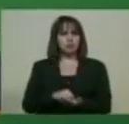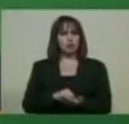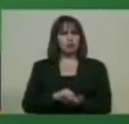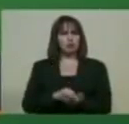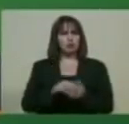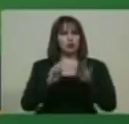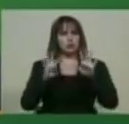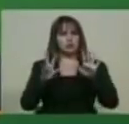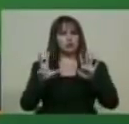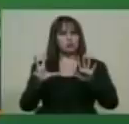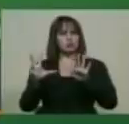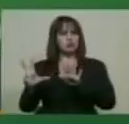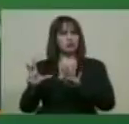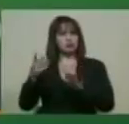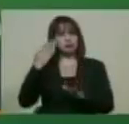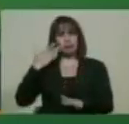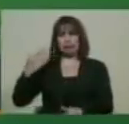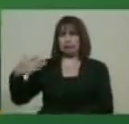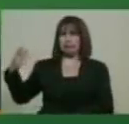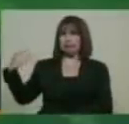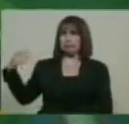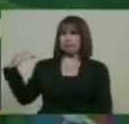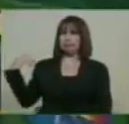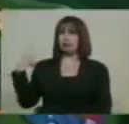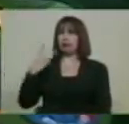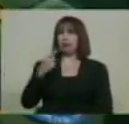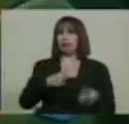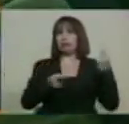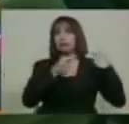1988 parece que fuera hace dos siglos atrás.